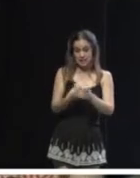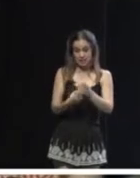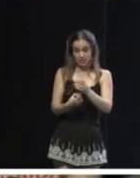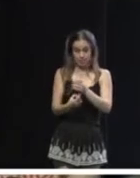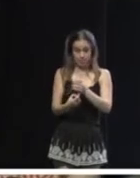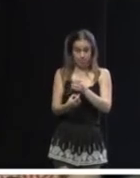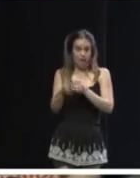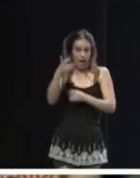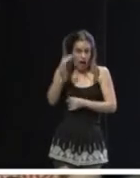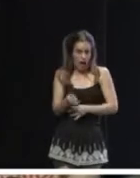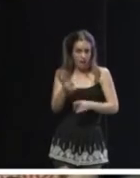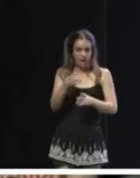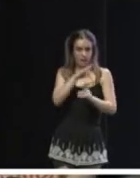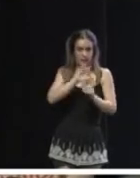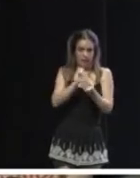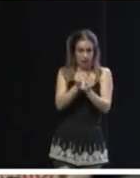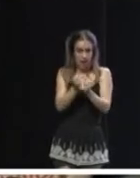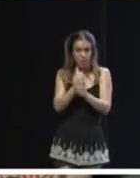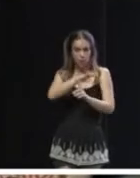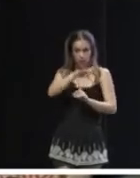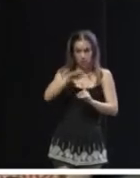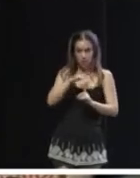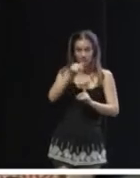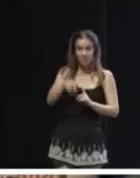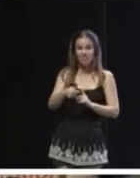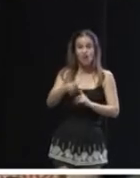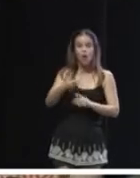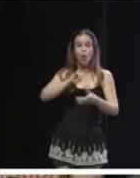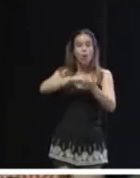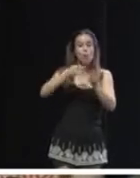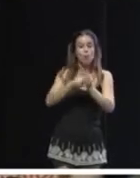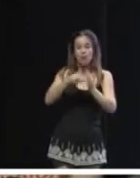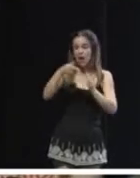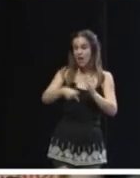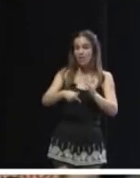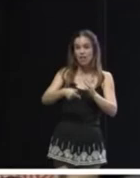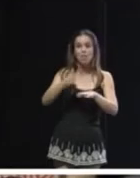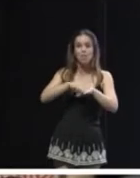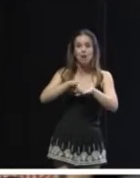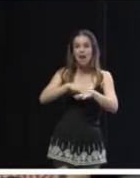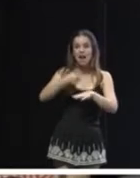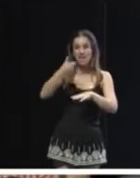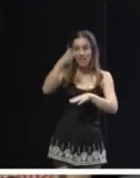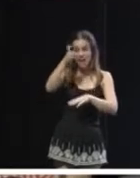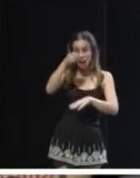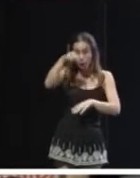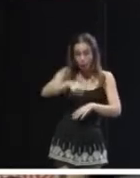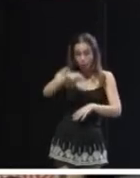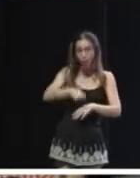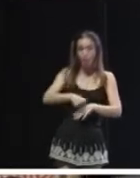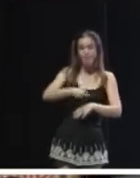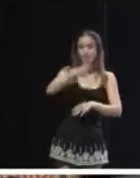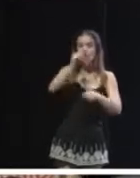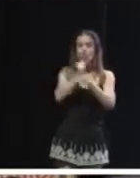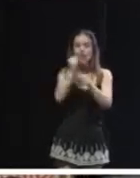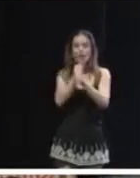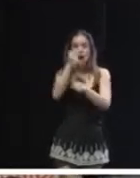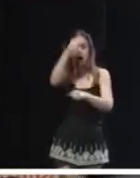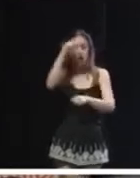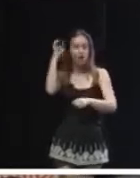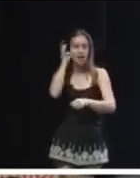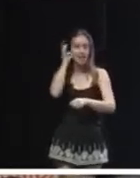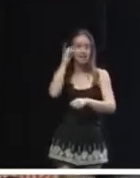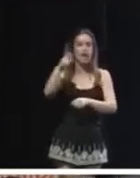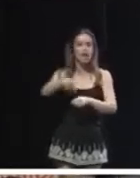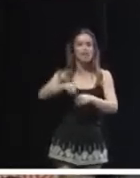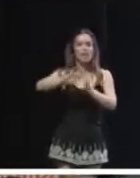tenido que hacer un plan para prohibir que días como hoy los trabajadores y las trabajadoras salgan a trabajar al exterior, en el interior